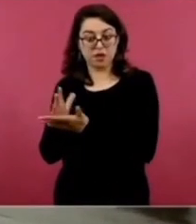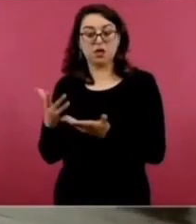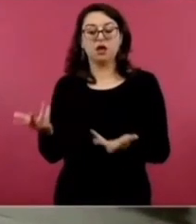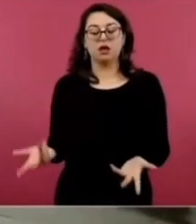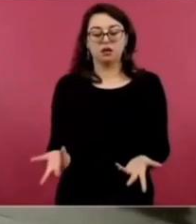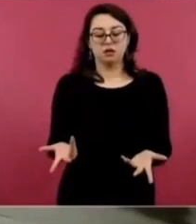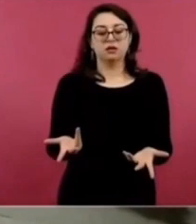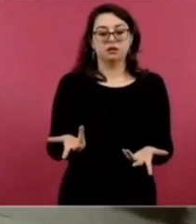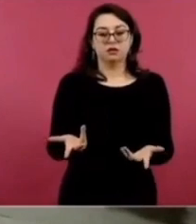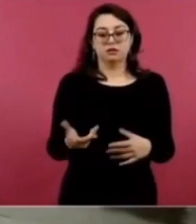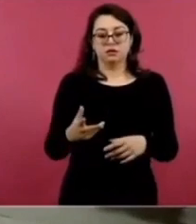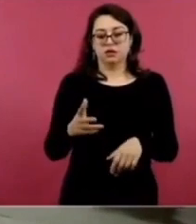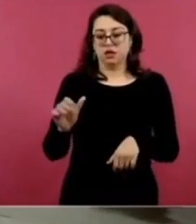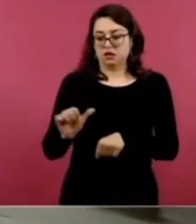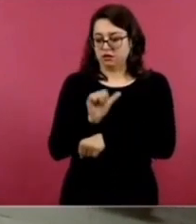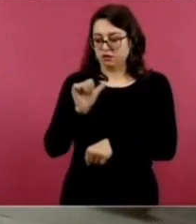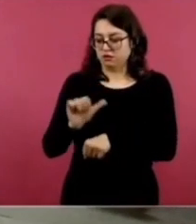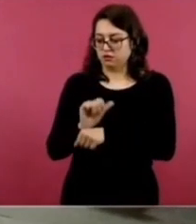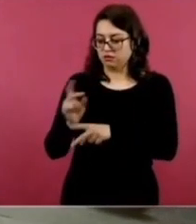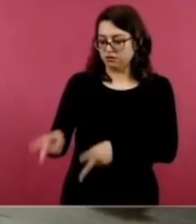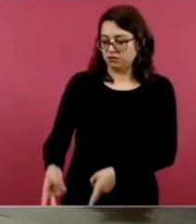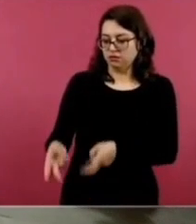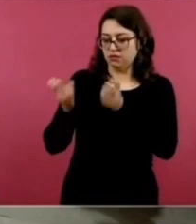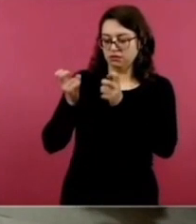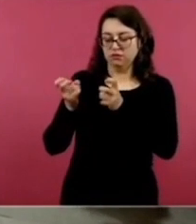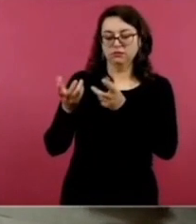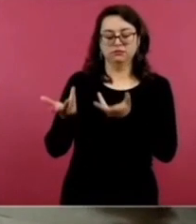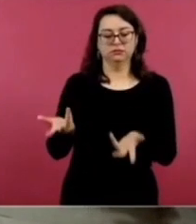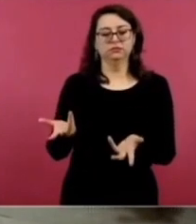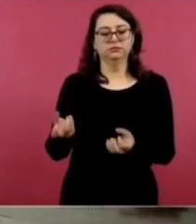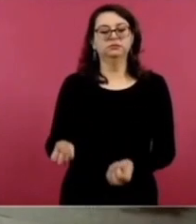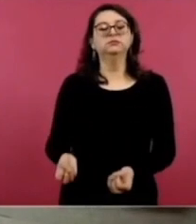se llegó a 120 diarios,